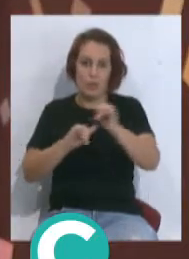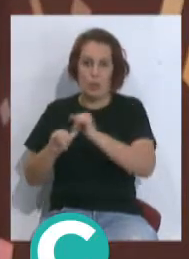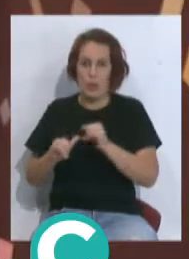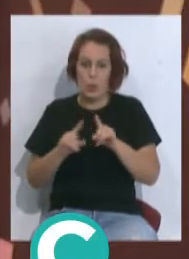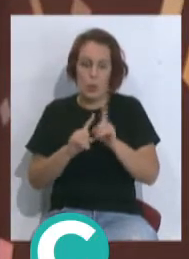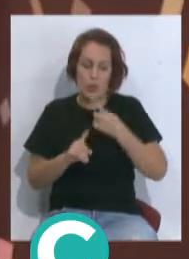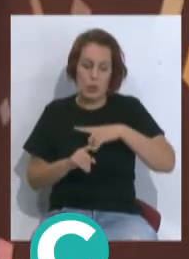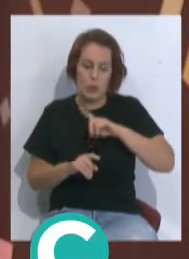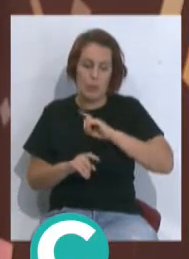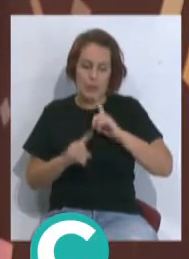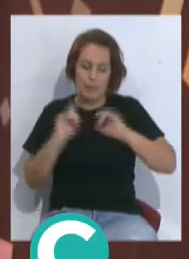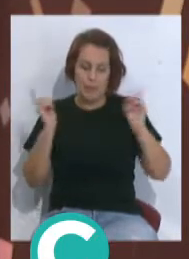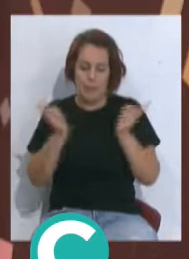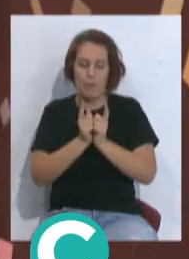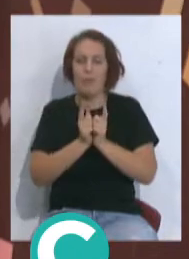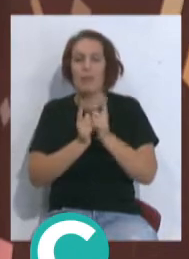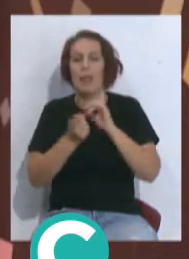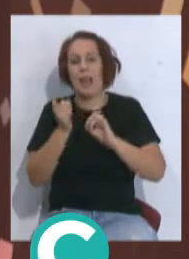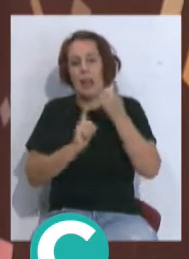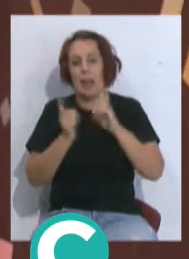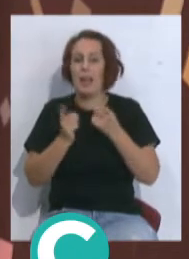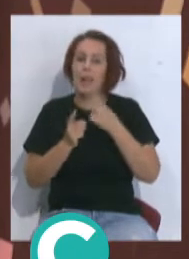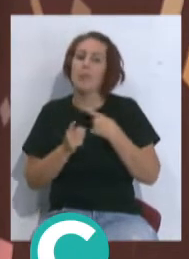como nosotros de este ratito de charla. Seguimos